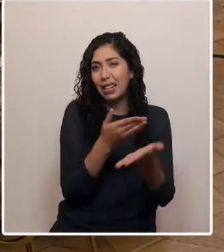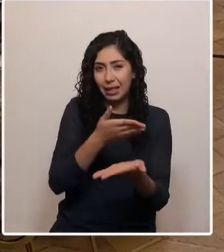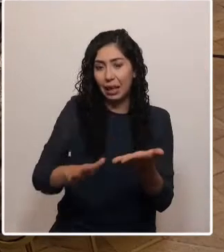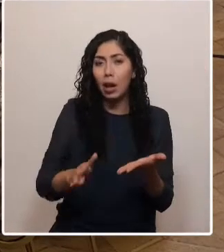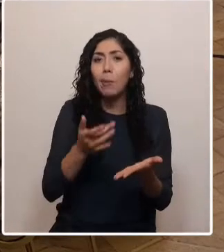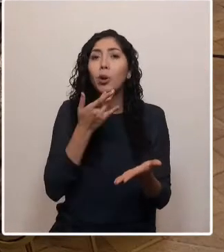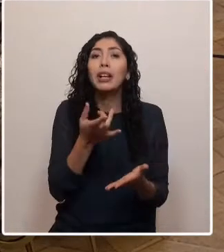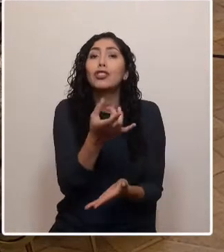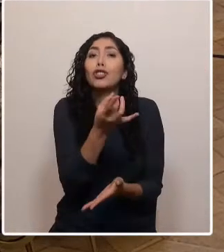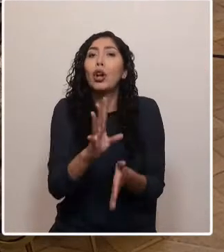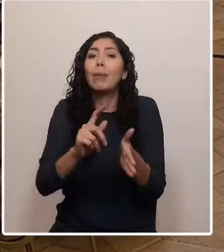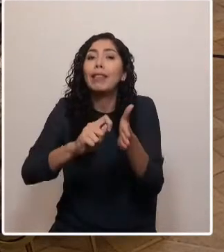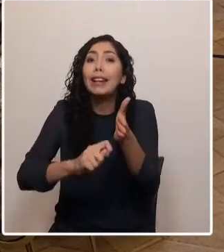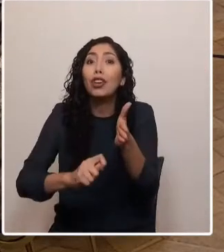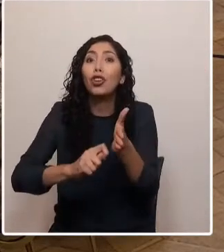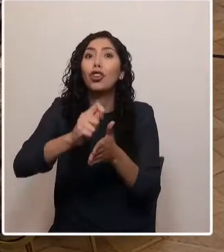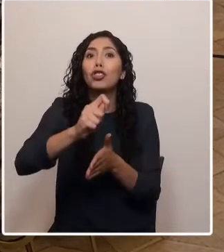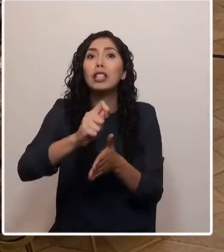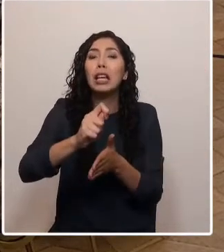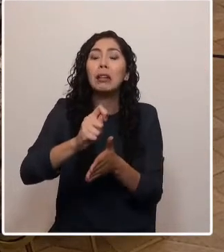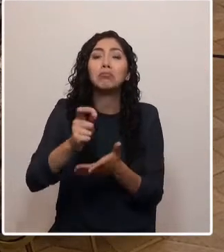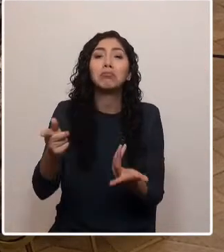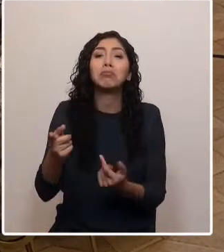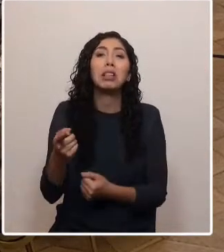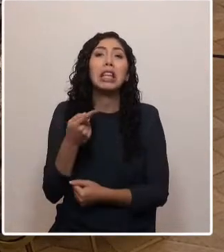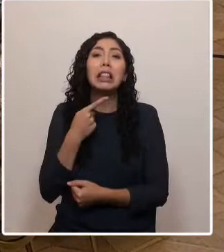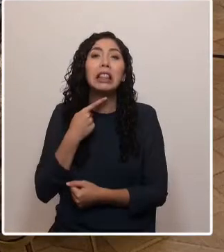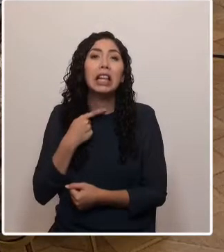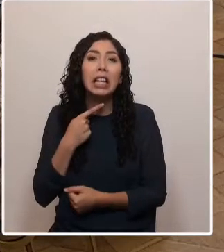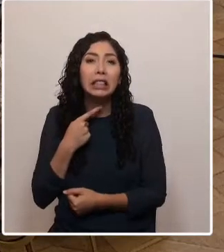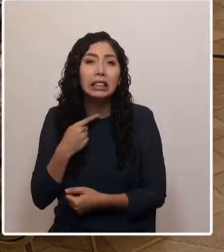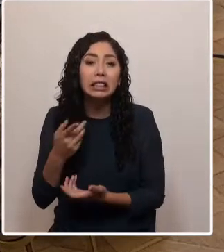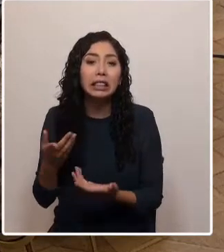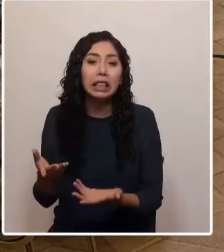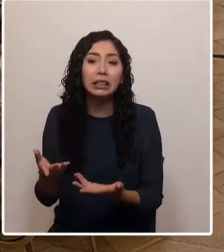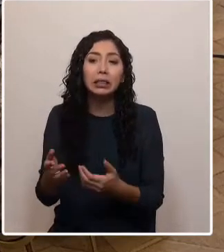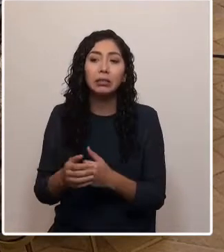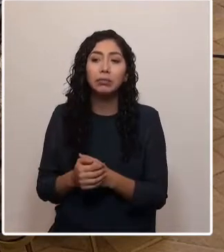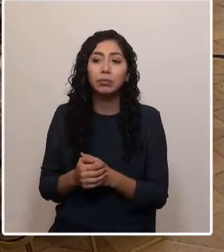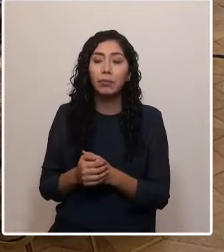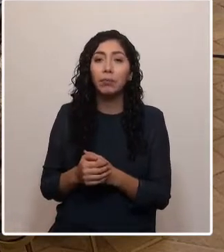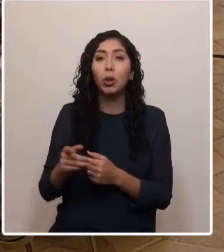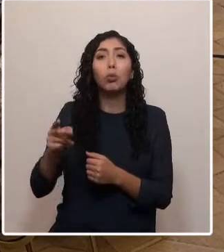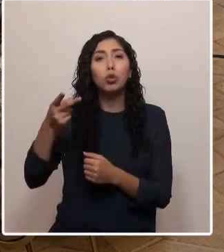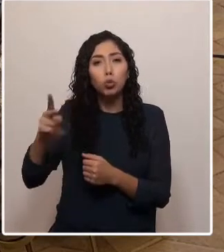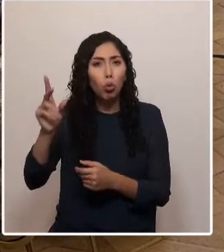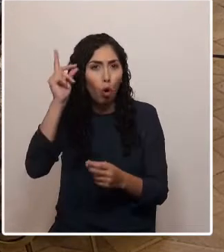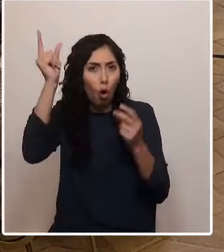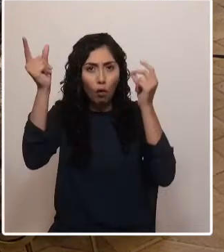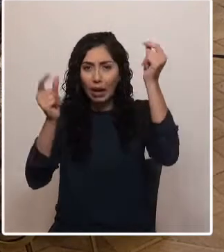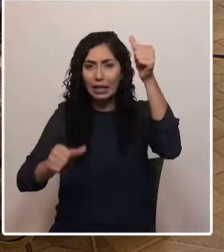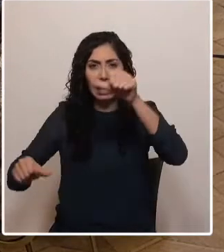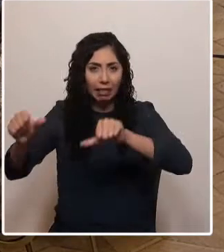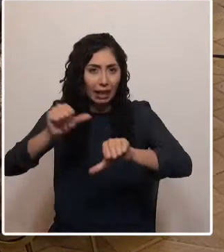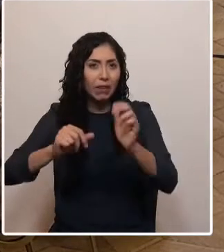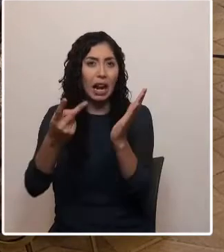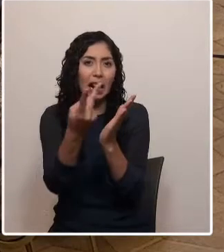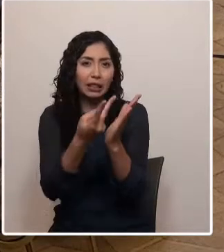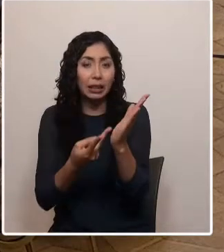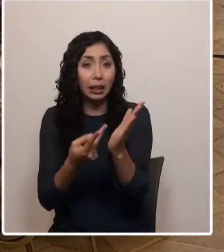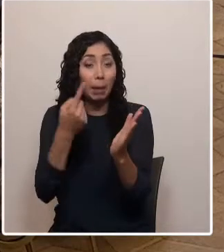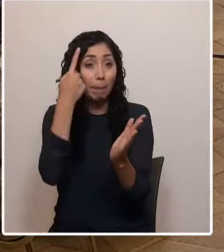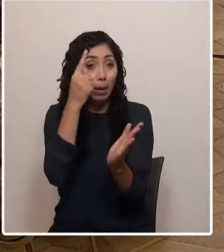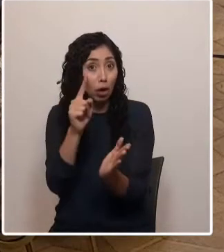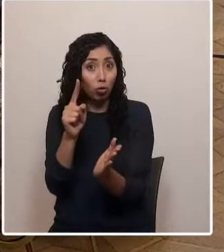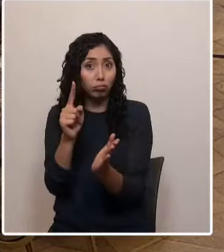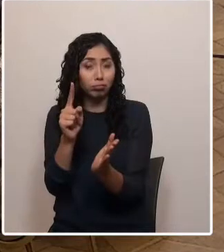le reconocía a los creadores meros intereses sobre obras intelectuales, científicas y artísticas, disminuyendo en la práctica